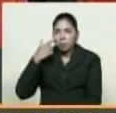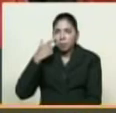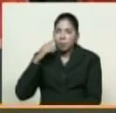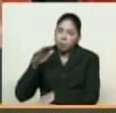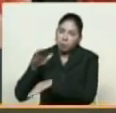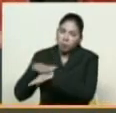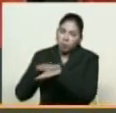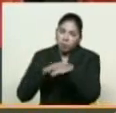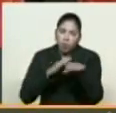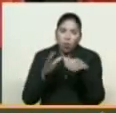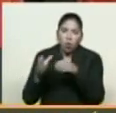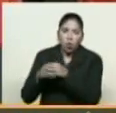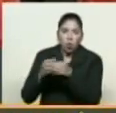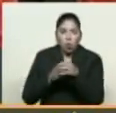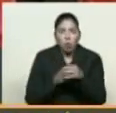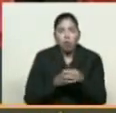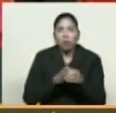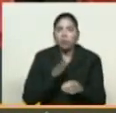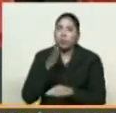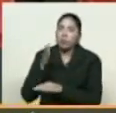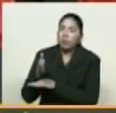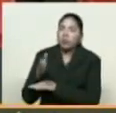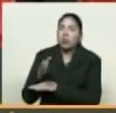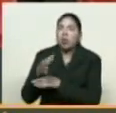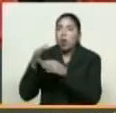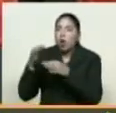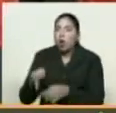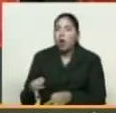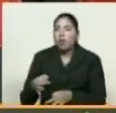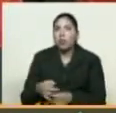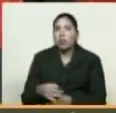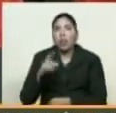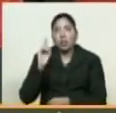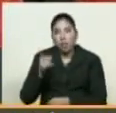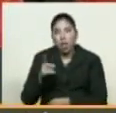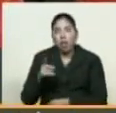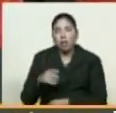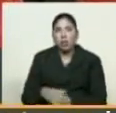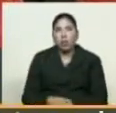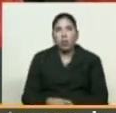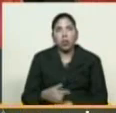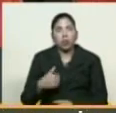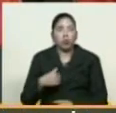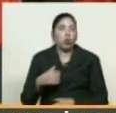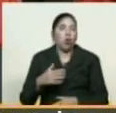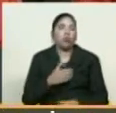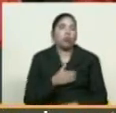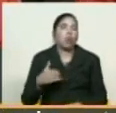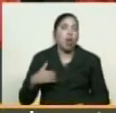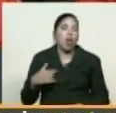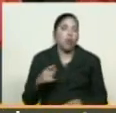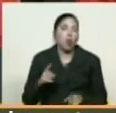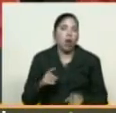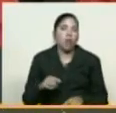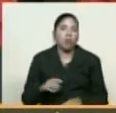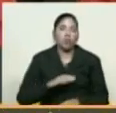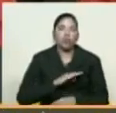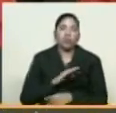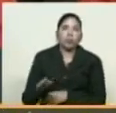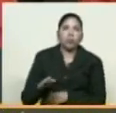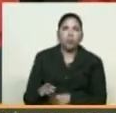partidos van ante el CNE. Así es en democracia. De haber un órgano rector, no es que yo soy partido porque yo quiero. O yo